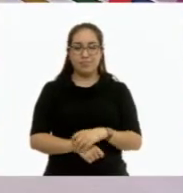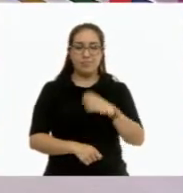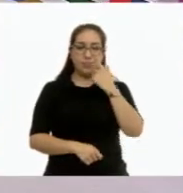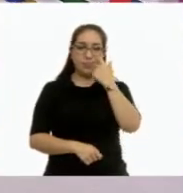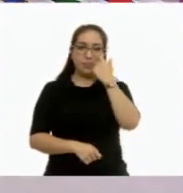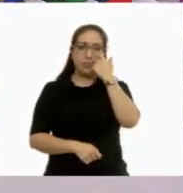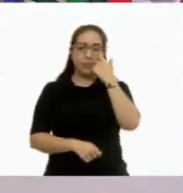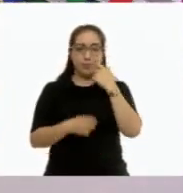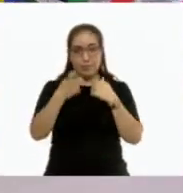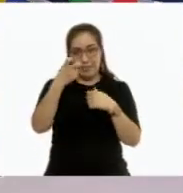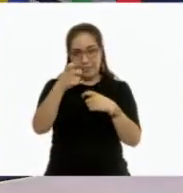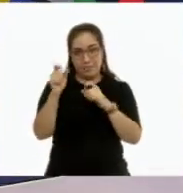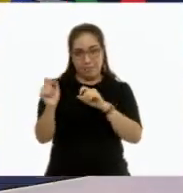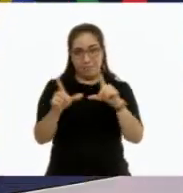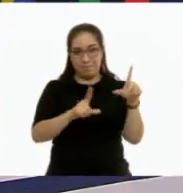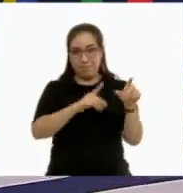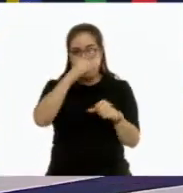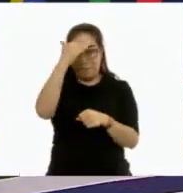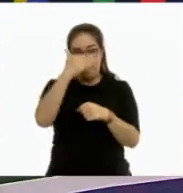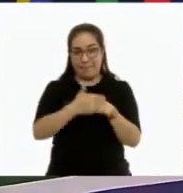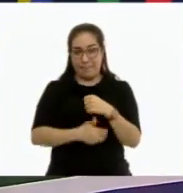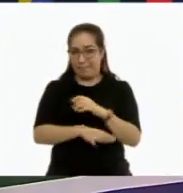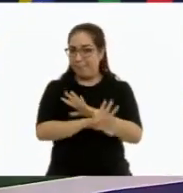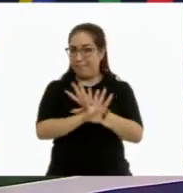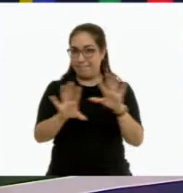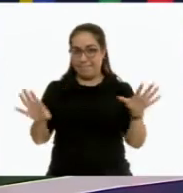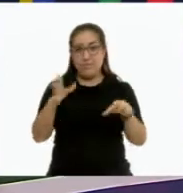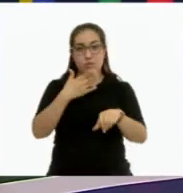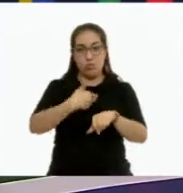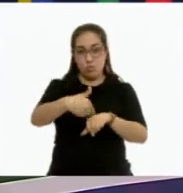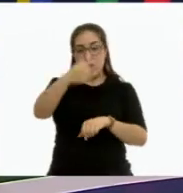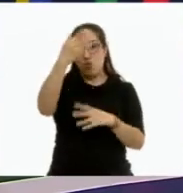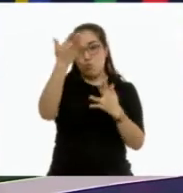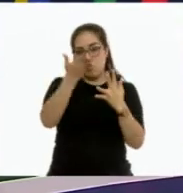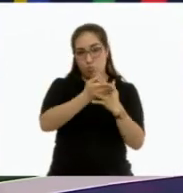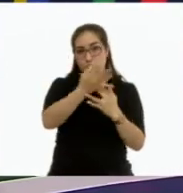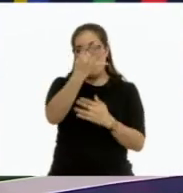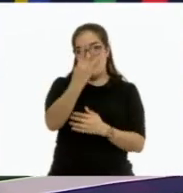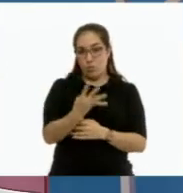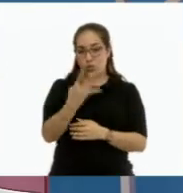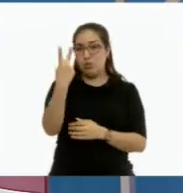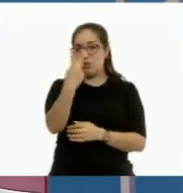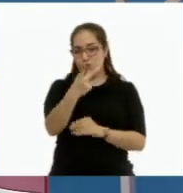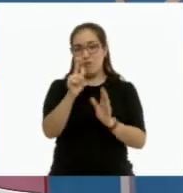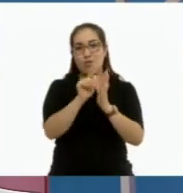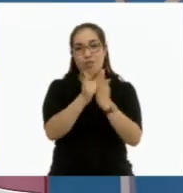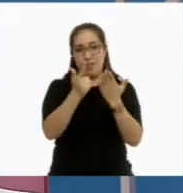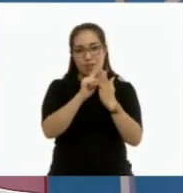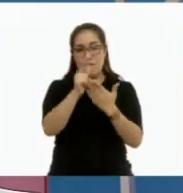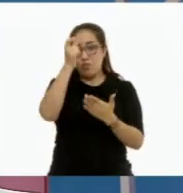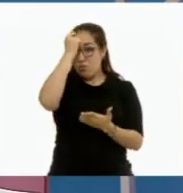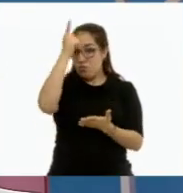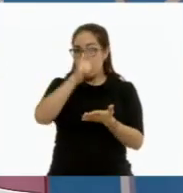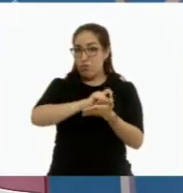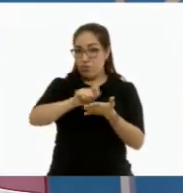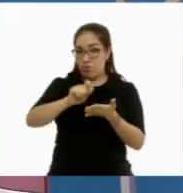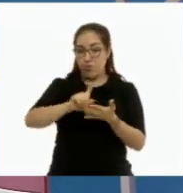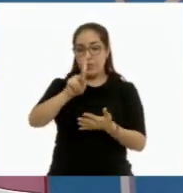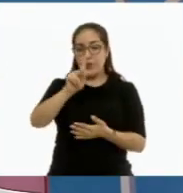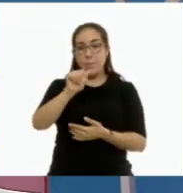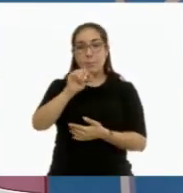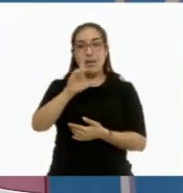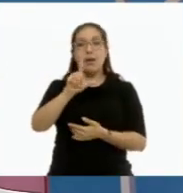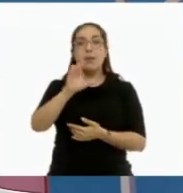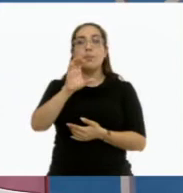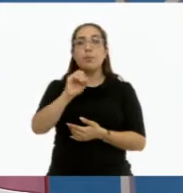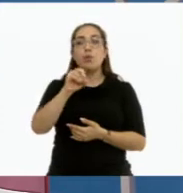Pues con esto damos por concluido el fragmento número 4 de este libro de las preguntas de Pablo Neruda. Y ahora